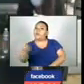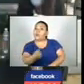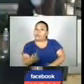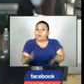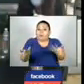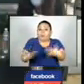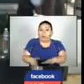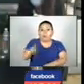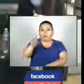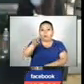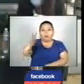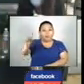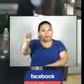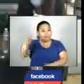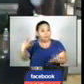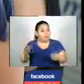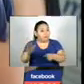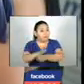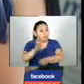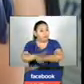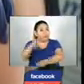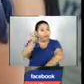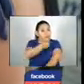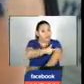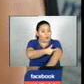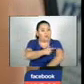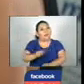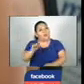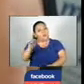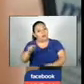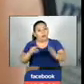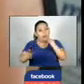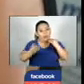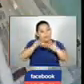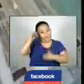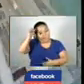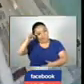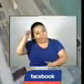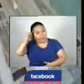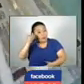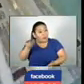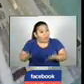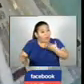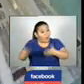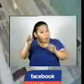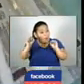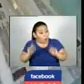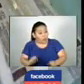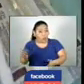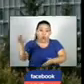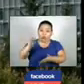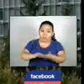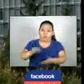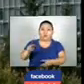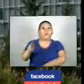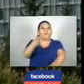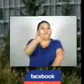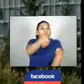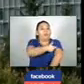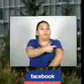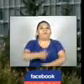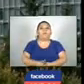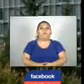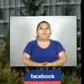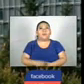mundo, se encuentran completamente vacunadas y mientras las autoridades analizan la necesidad de una dosis de refuerzo. Es